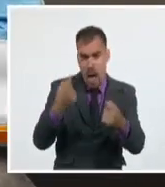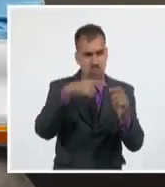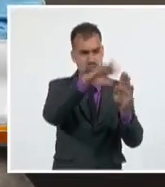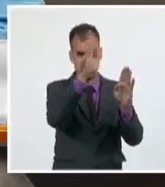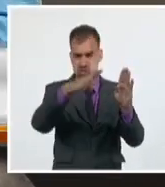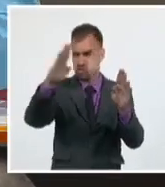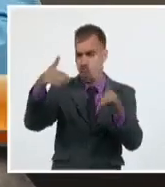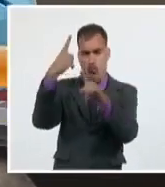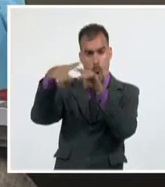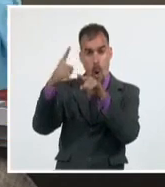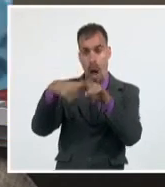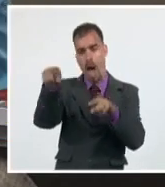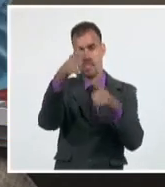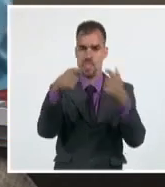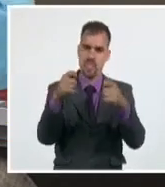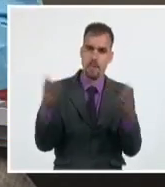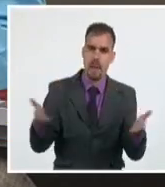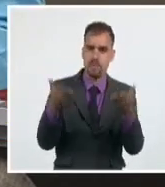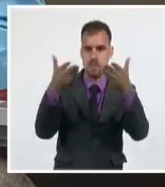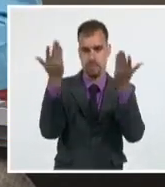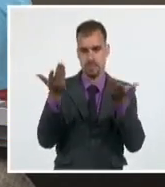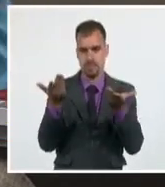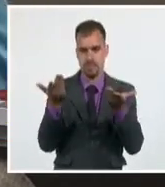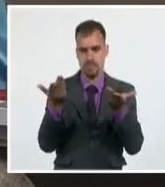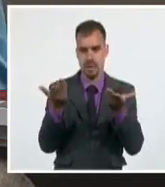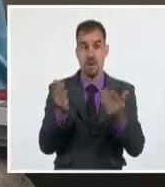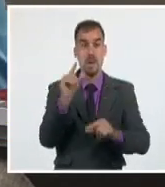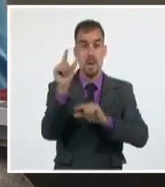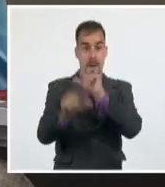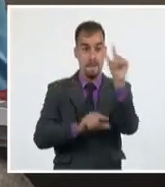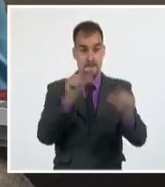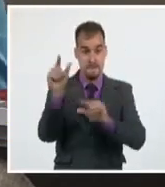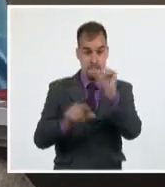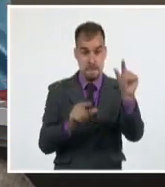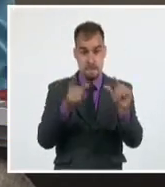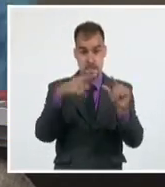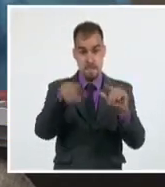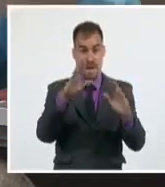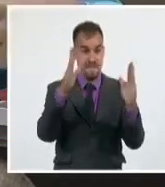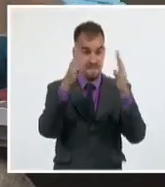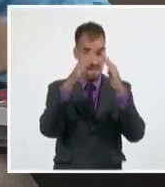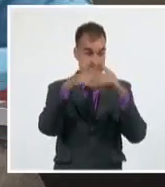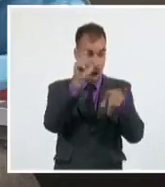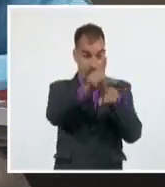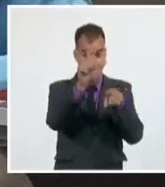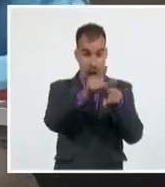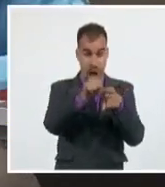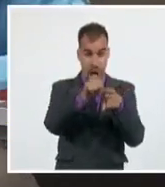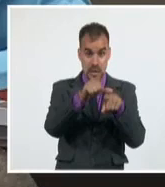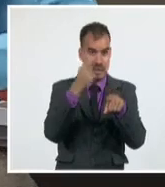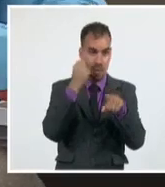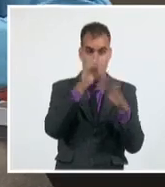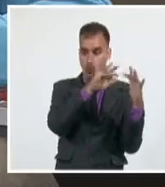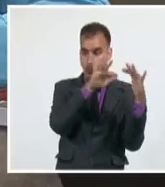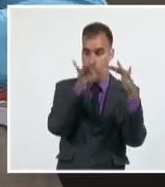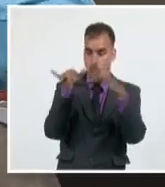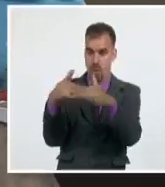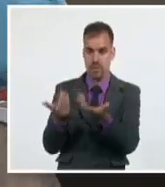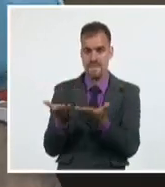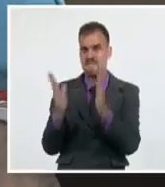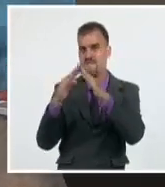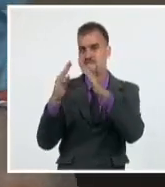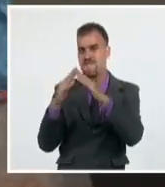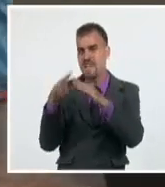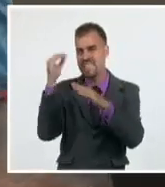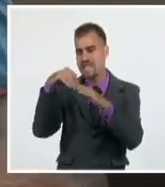desarrollo sostenible por el fuerte proceso de migración que se está dando de, estas zonas rurales hacia las zonas urbanas,